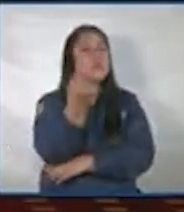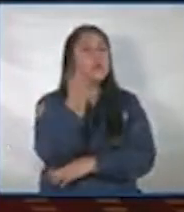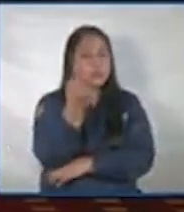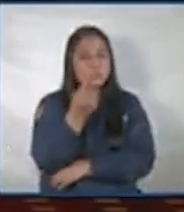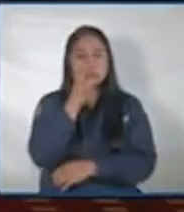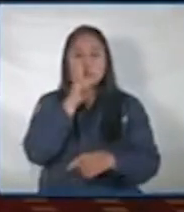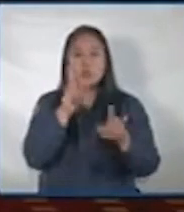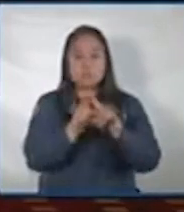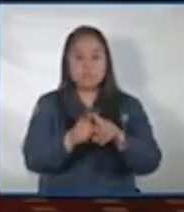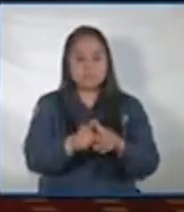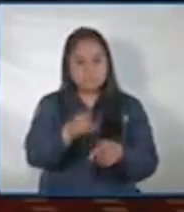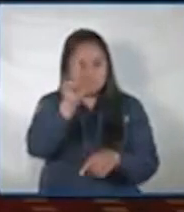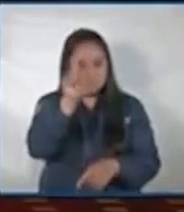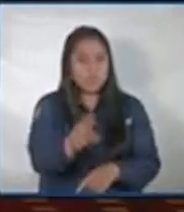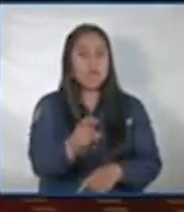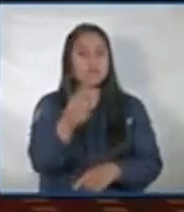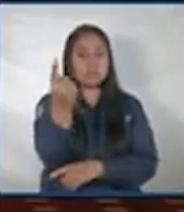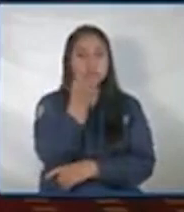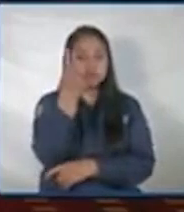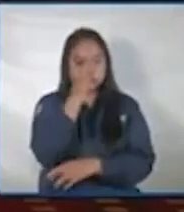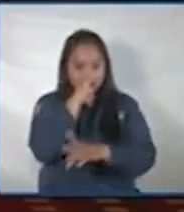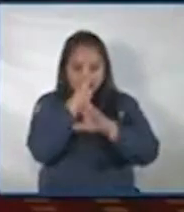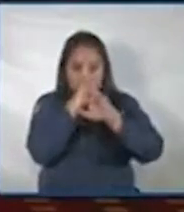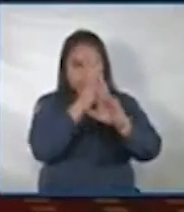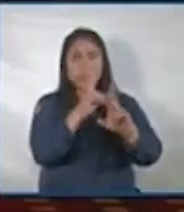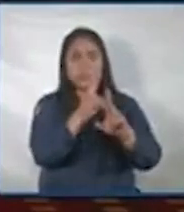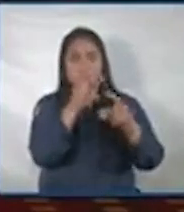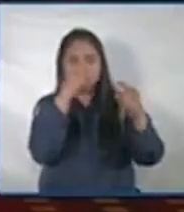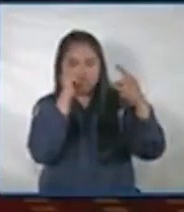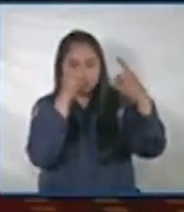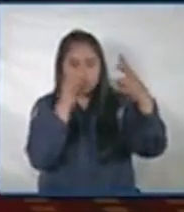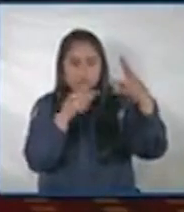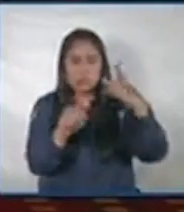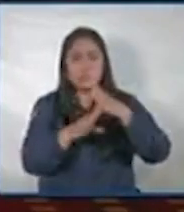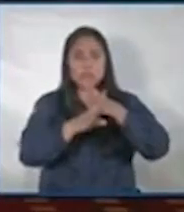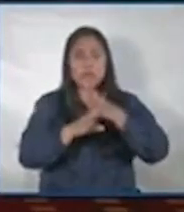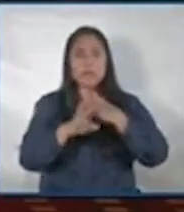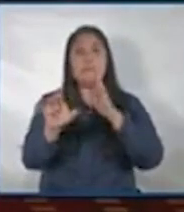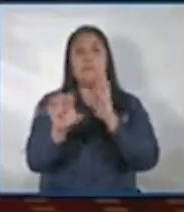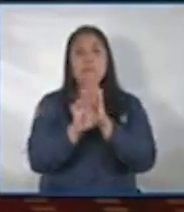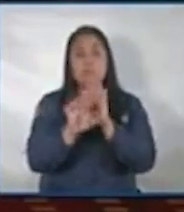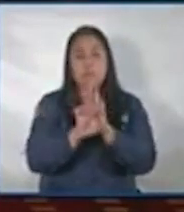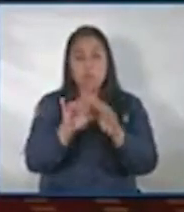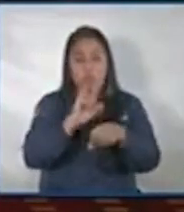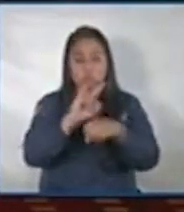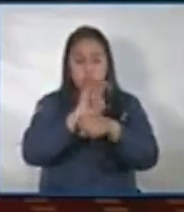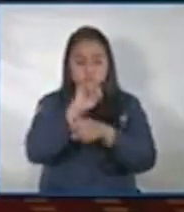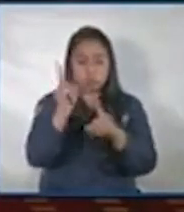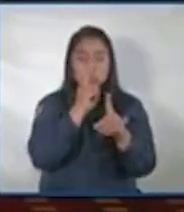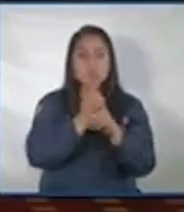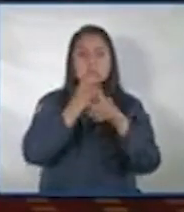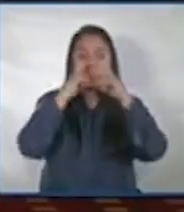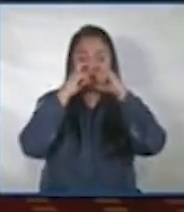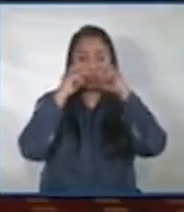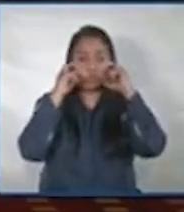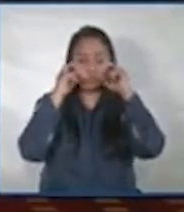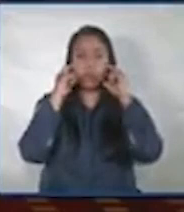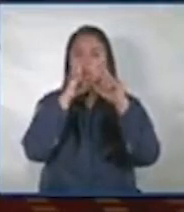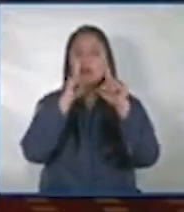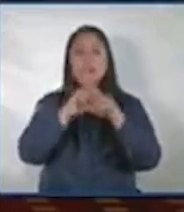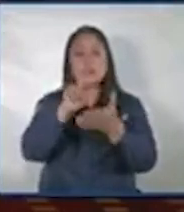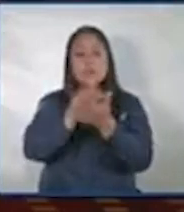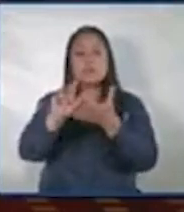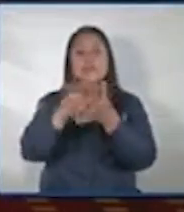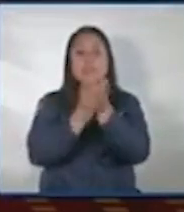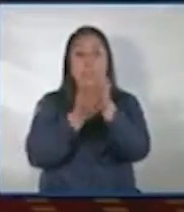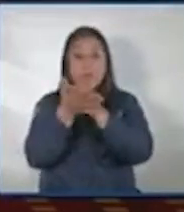que es fundamental respetar las medidas de bioseguridad, como el uso correcto de la mascarilla y la higiene de manos,